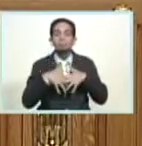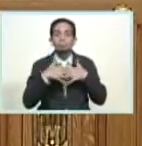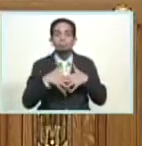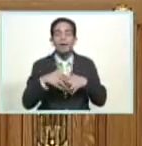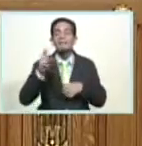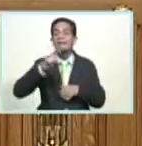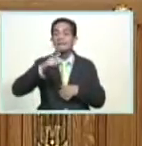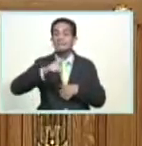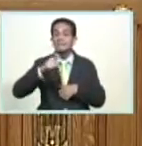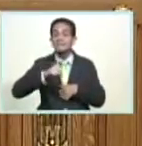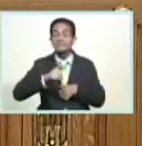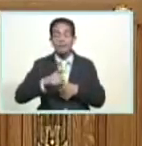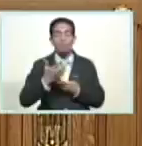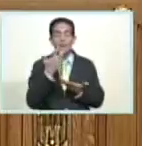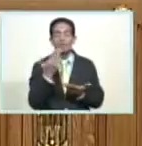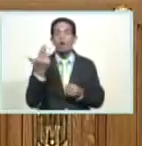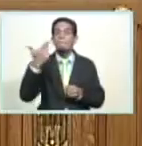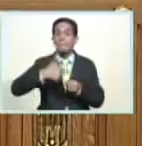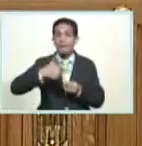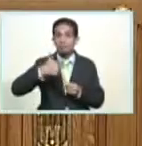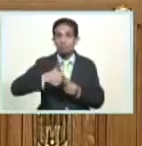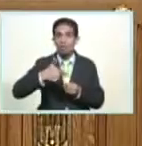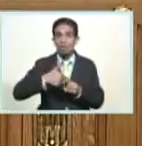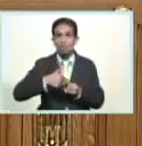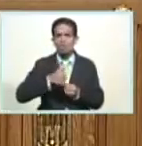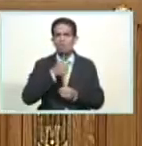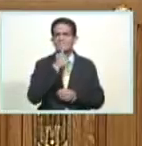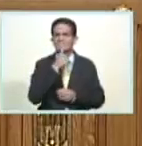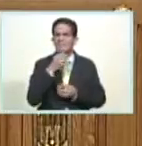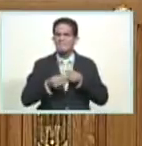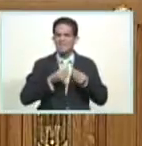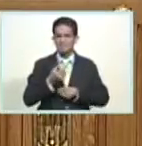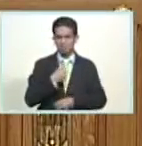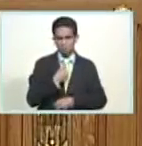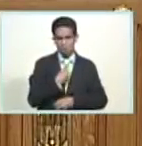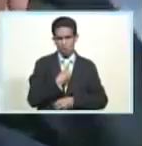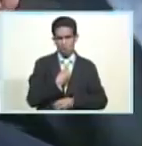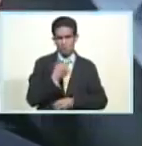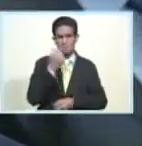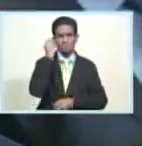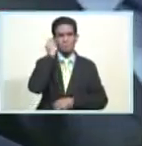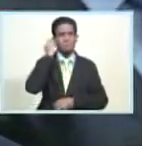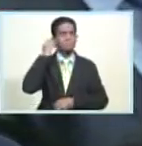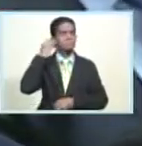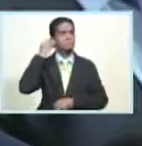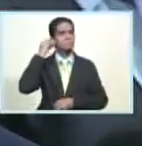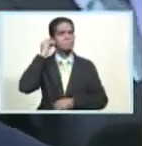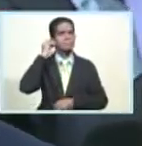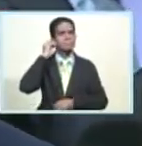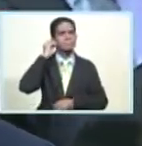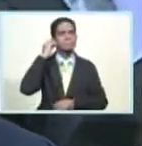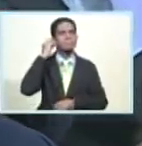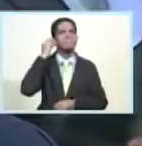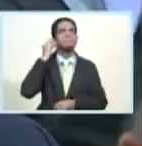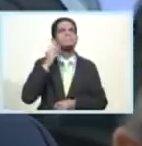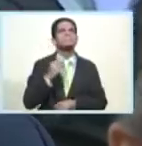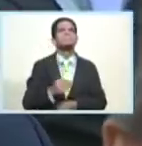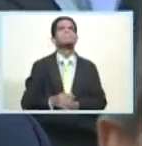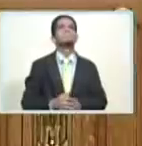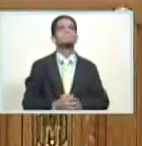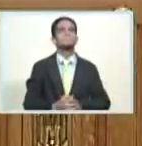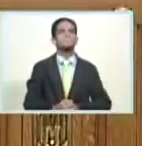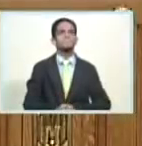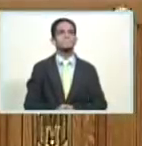necesitamos aumentar 1 millón de barriles. ¿Y quién lo va a hacer? ¡Maduro! ¡Lo va a hacer Maduro! Le digo a la clase obrera petrolera, Will